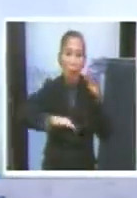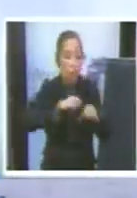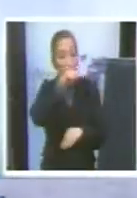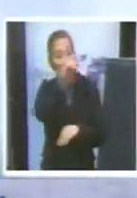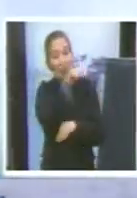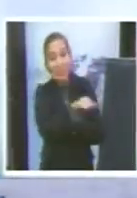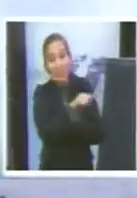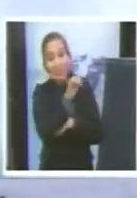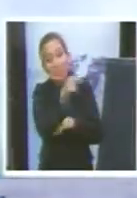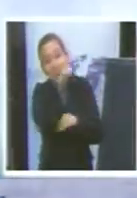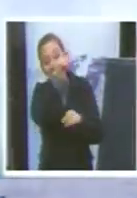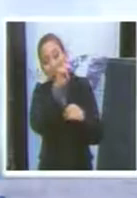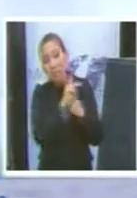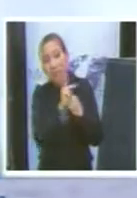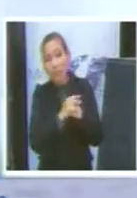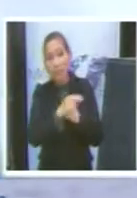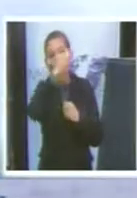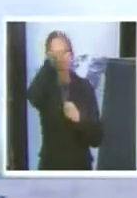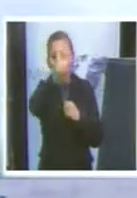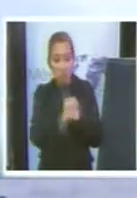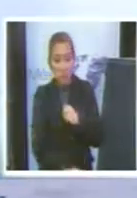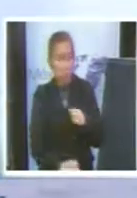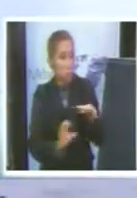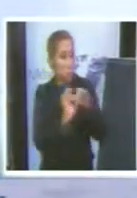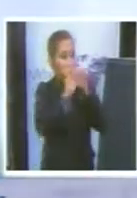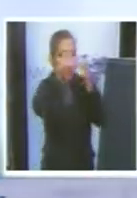es una nación del norte y del sur.